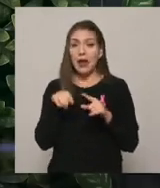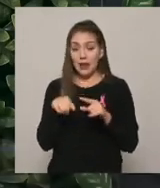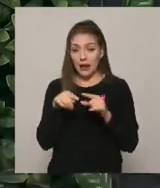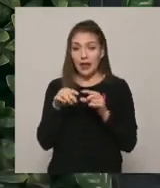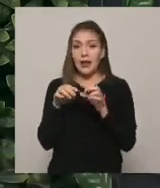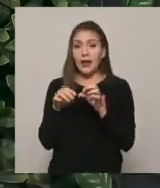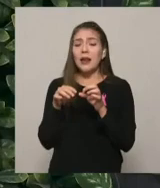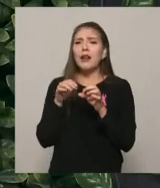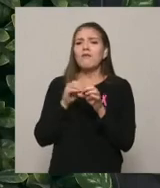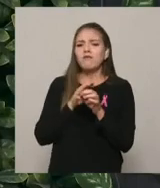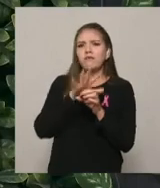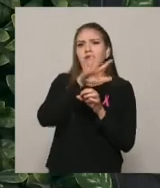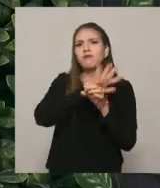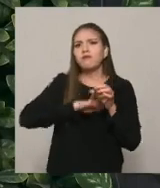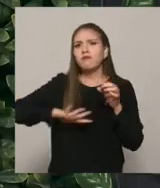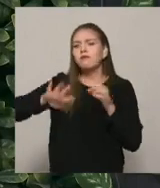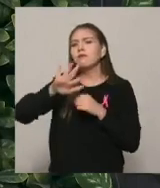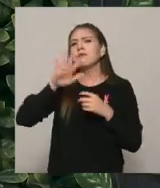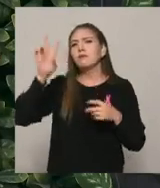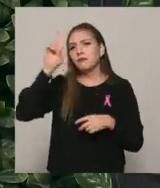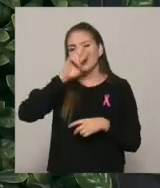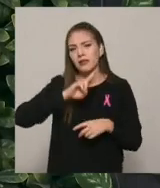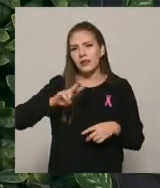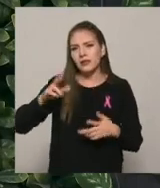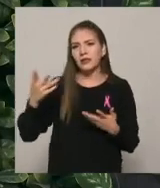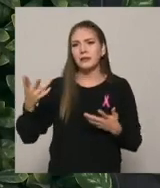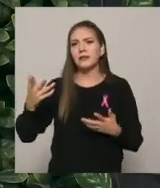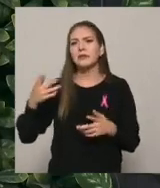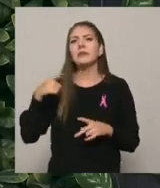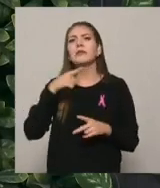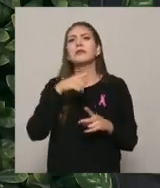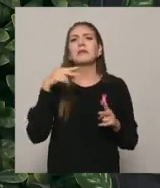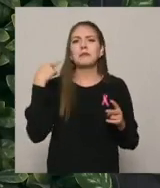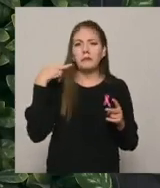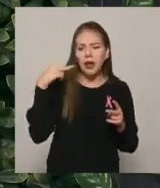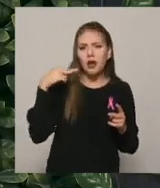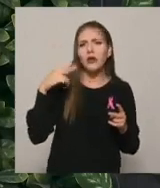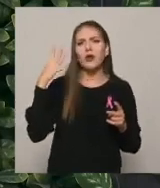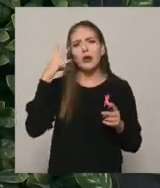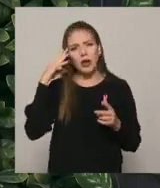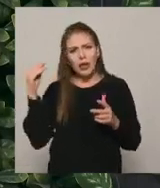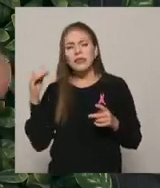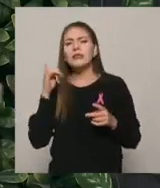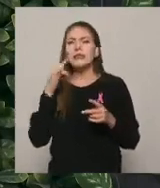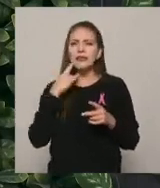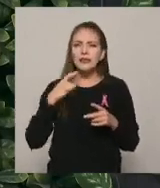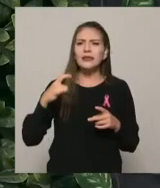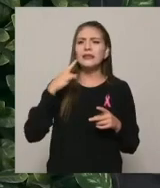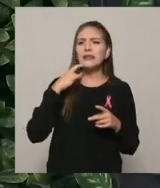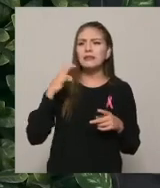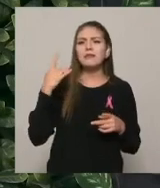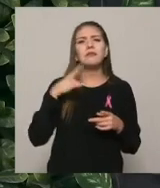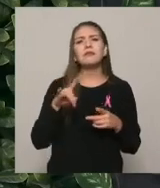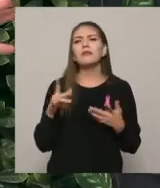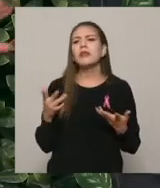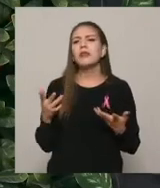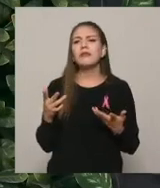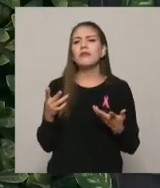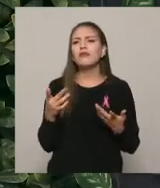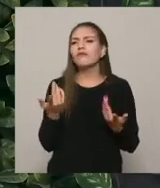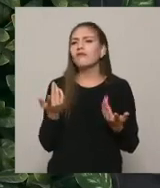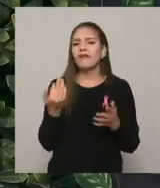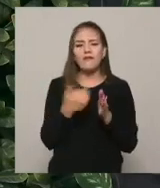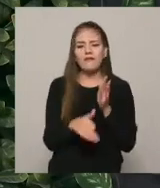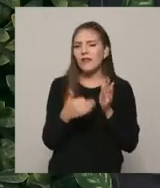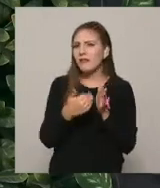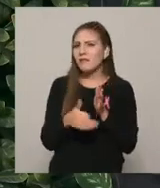de la República? Que hay algunos esfuerzos en Veracruz, en Colima, pero son unos simples esfuerzos